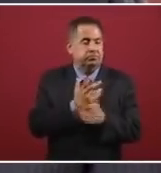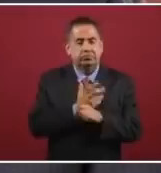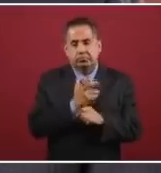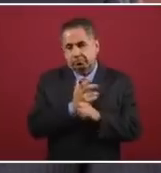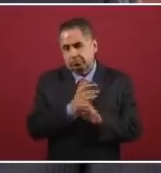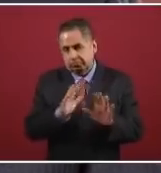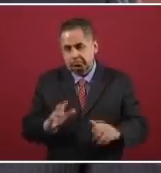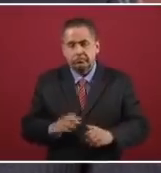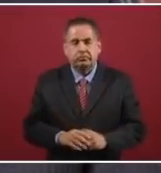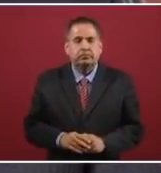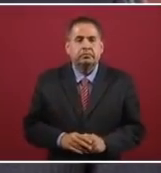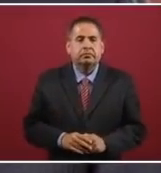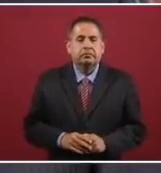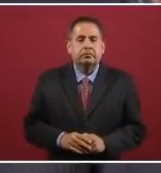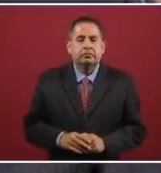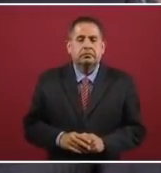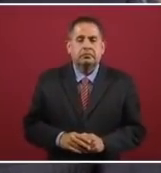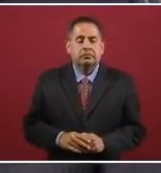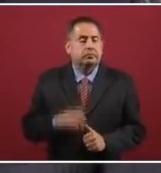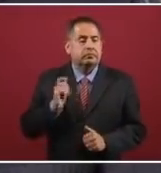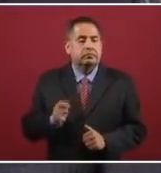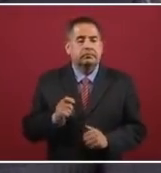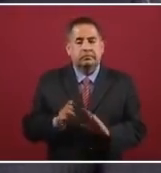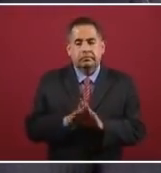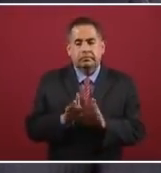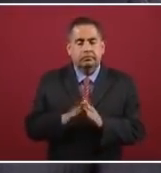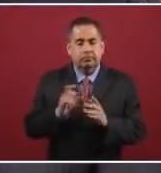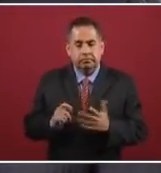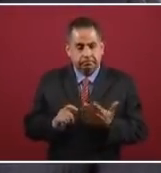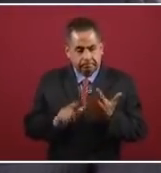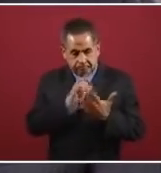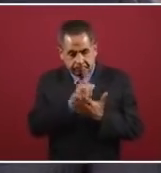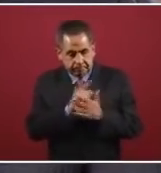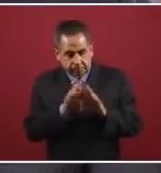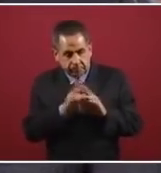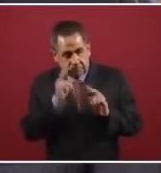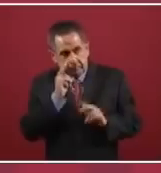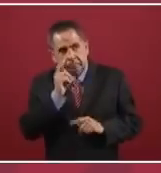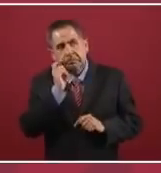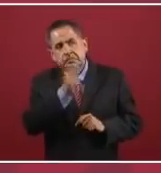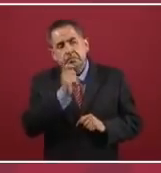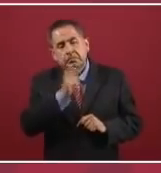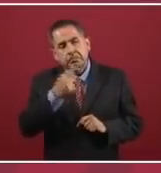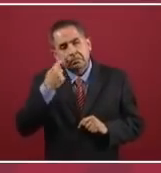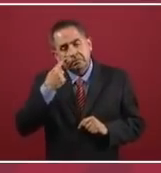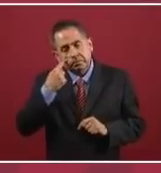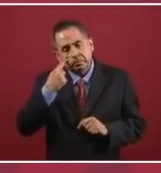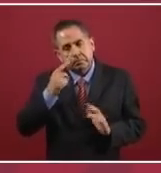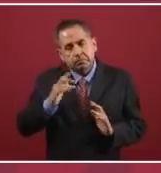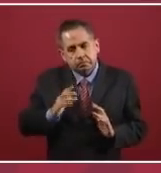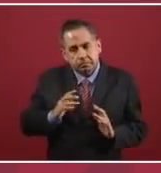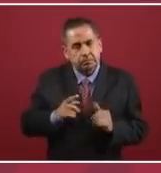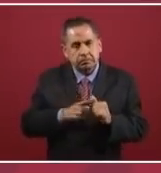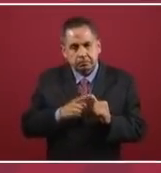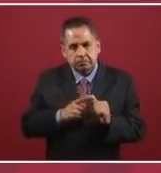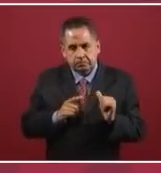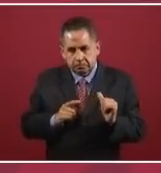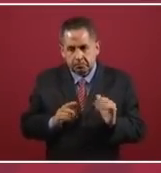Unidos. Queremos ver cómo se aplica la ley en este